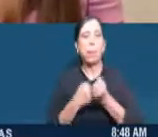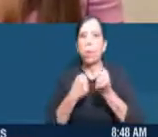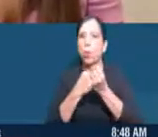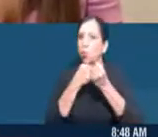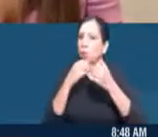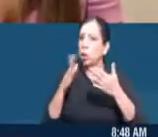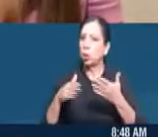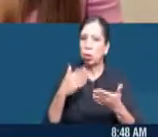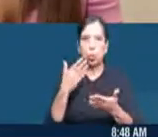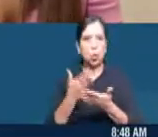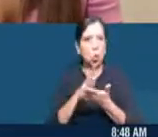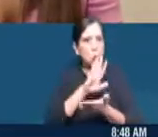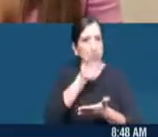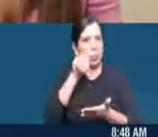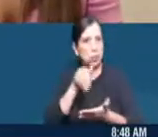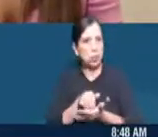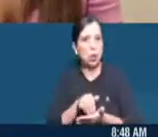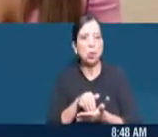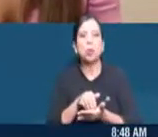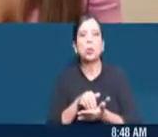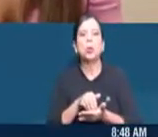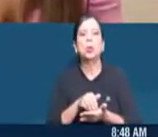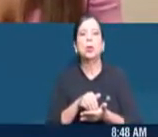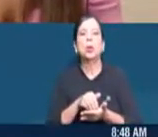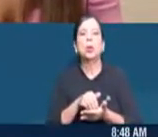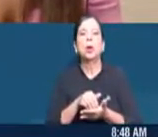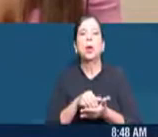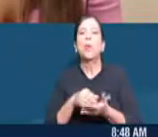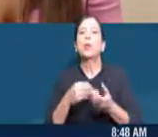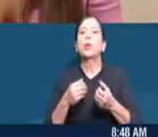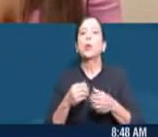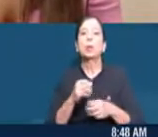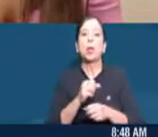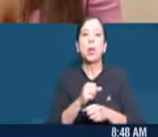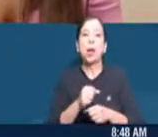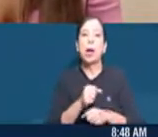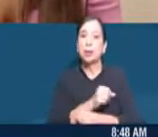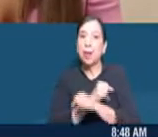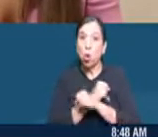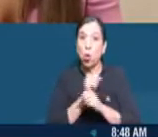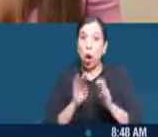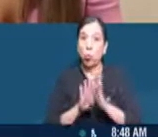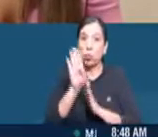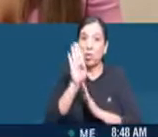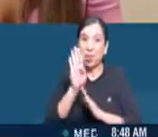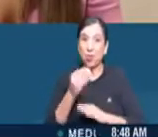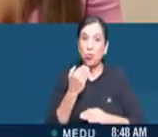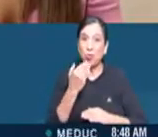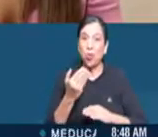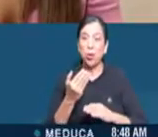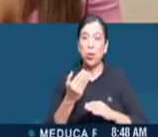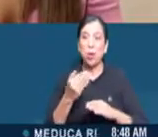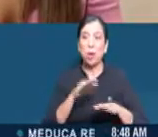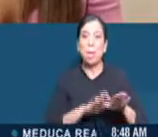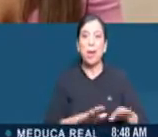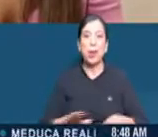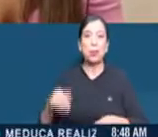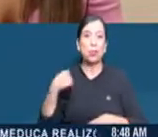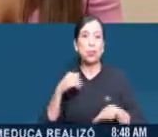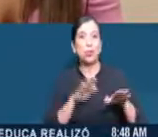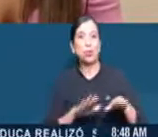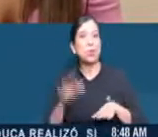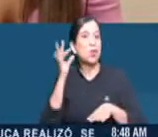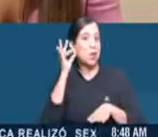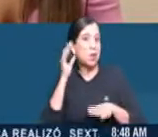primera infancia, que son las que garantizan un desarrollo óptimo para los niños y niñas del país. Y a la